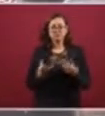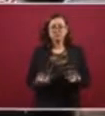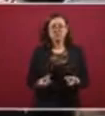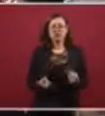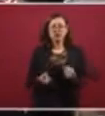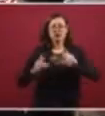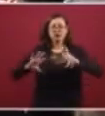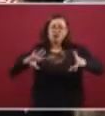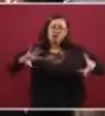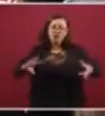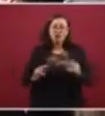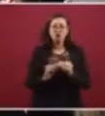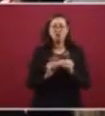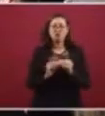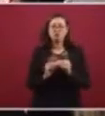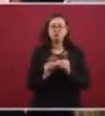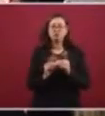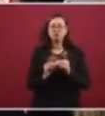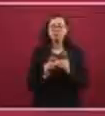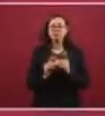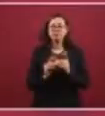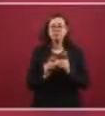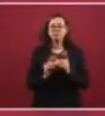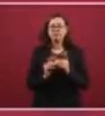se les va a entregar